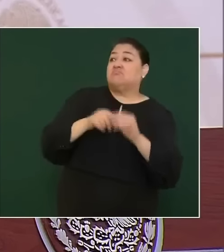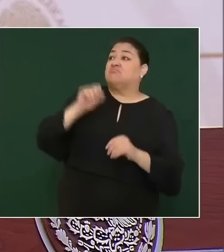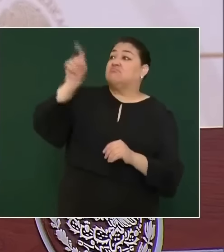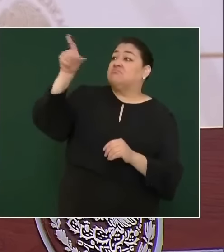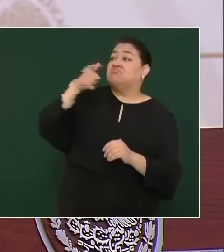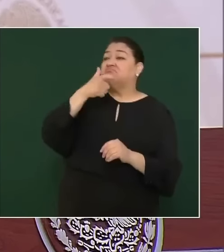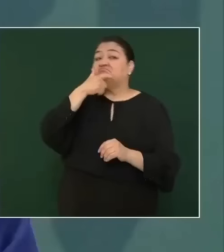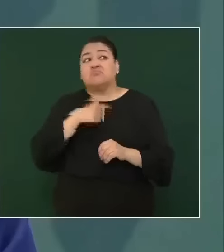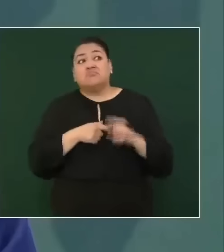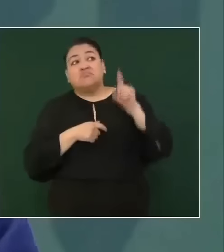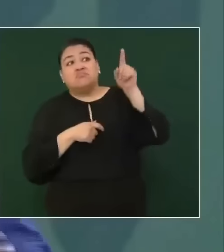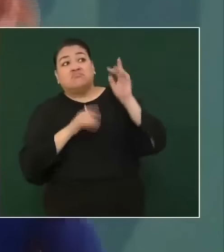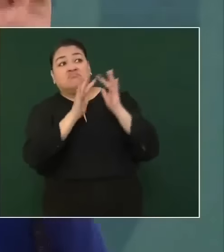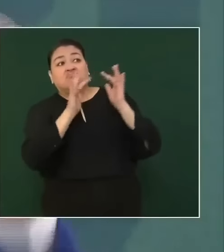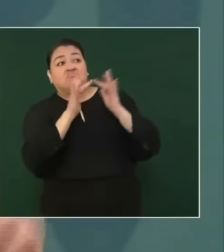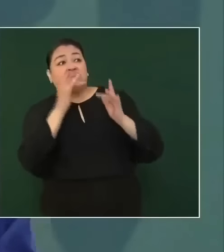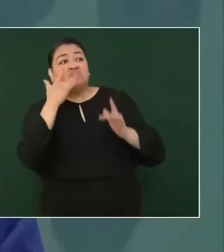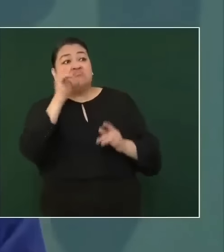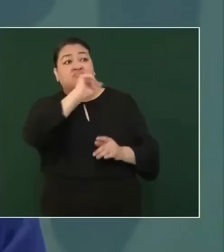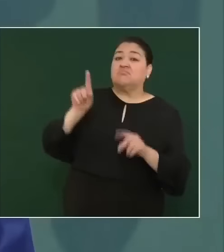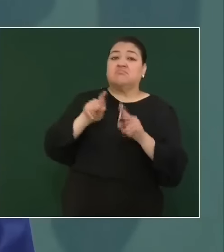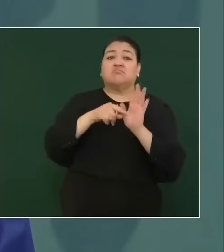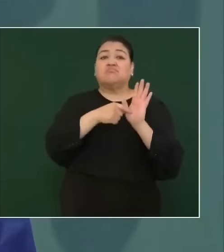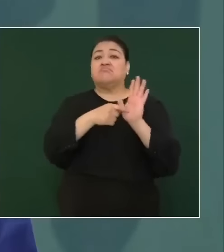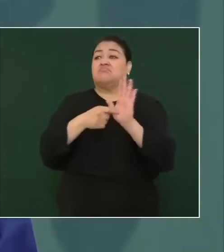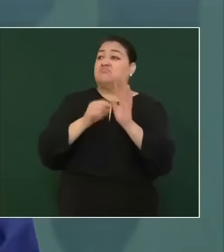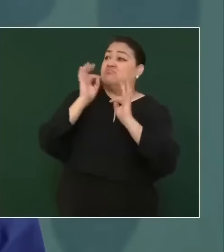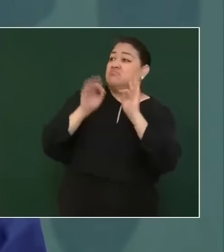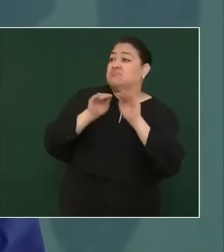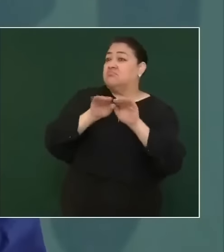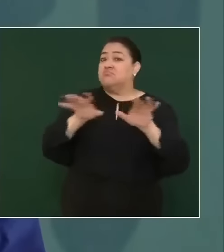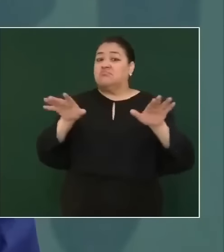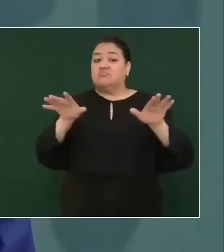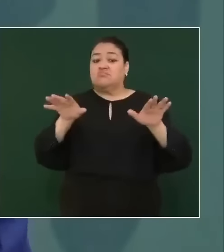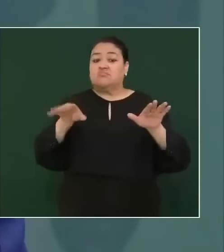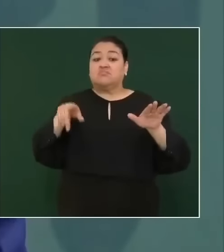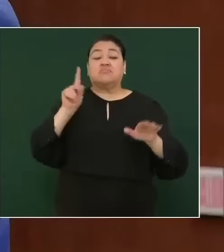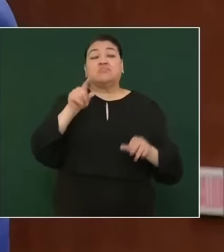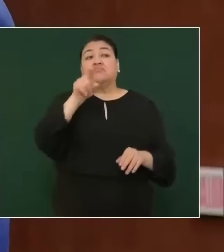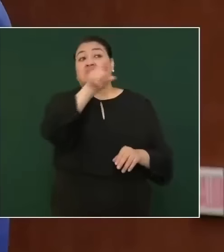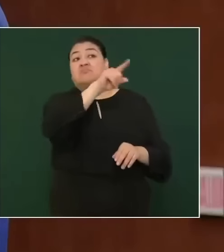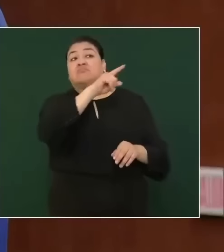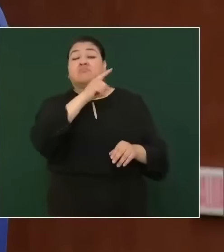Inglaterra, de Francia, de Estados Unidos, y como si